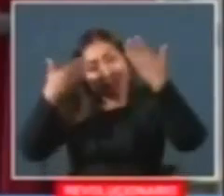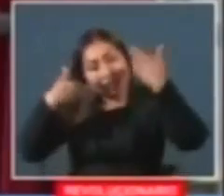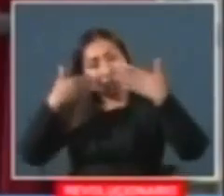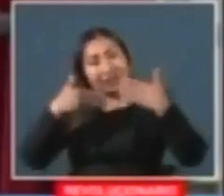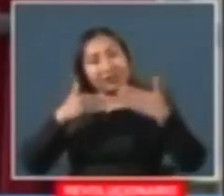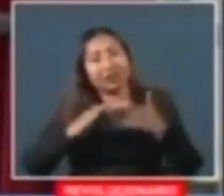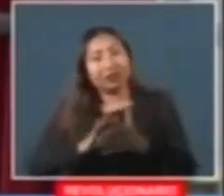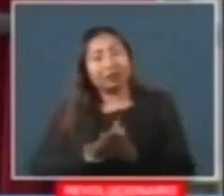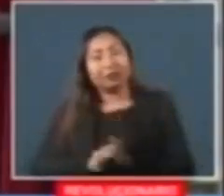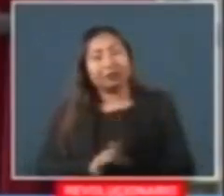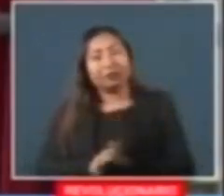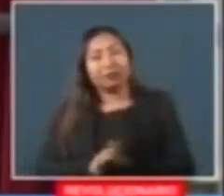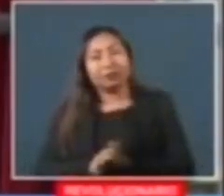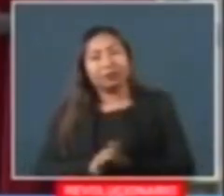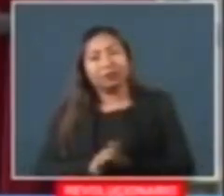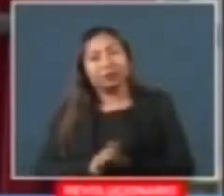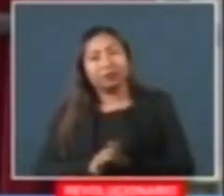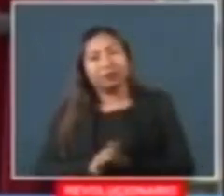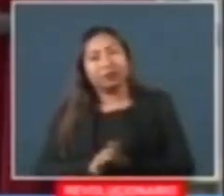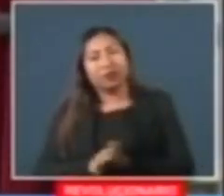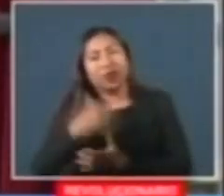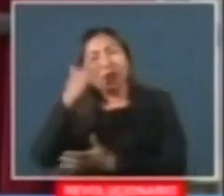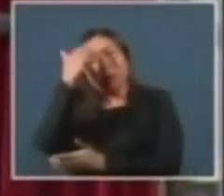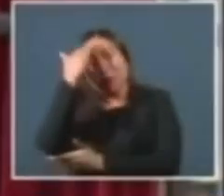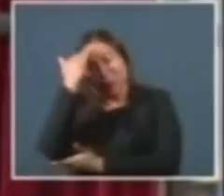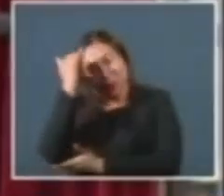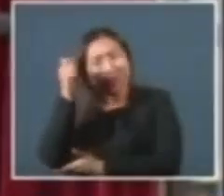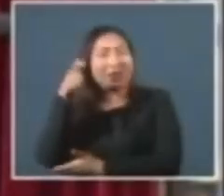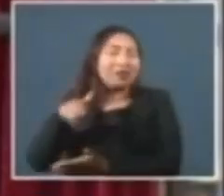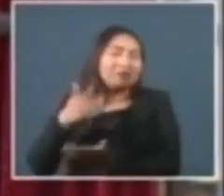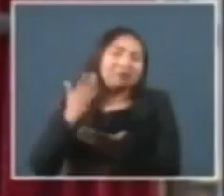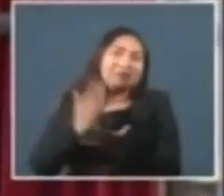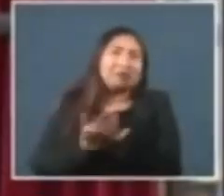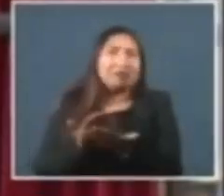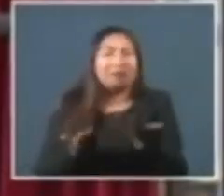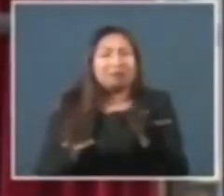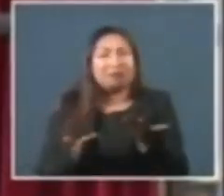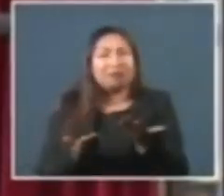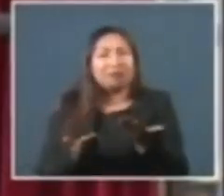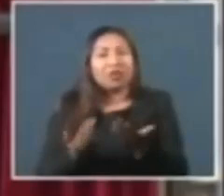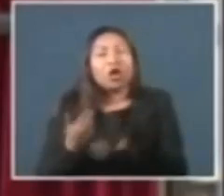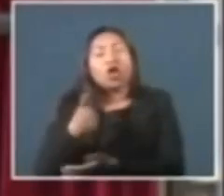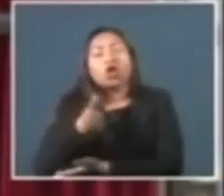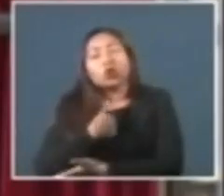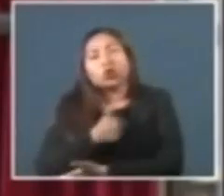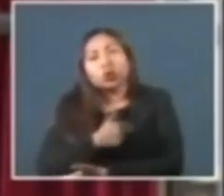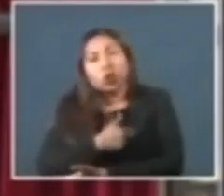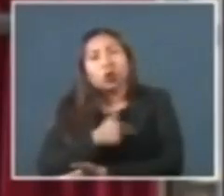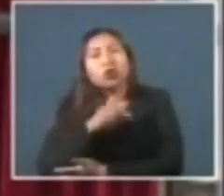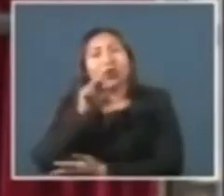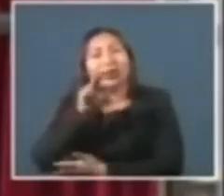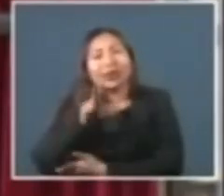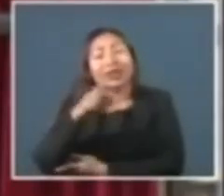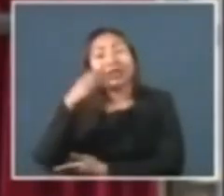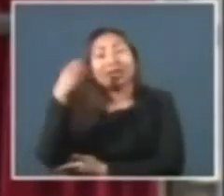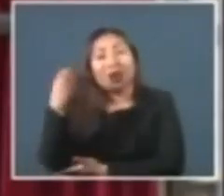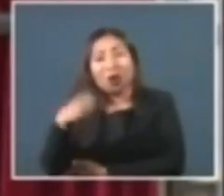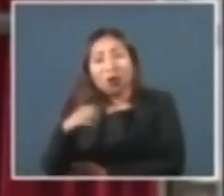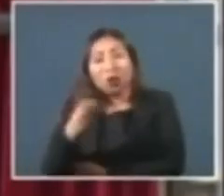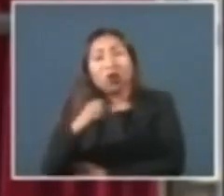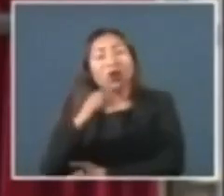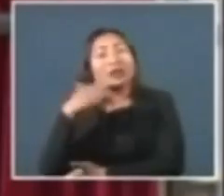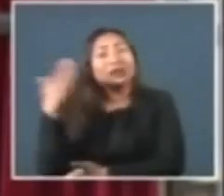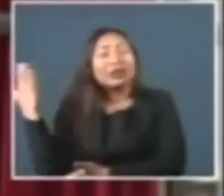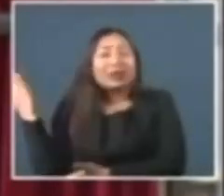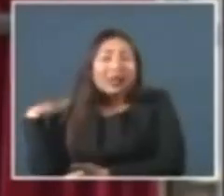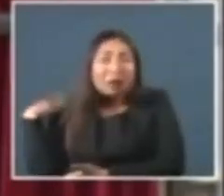Es triste porque, aparte de eso, nosotros el 3 de octubre lo llamamos para